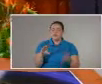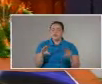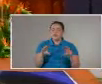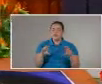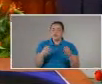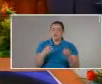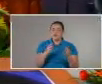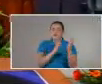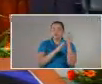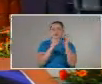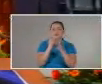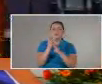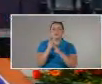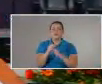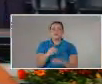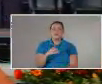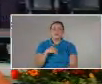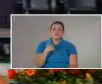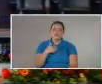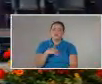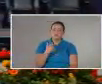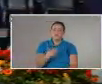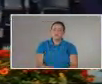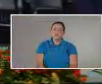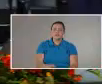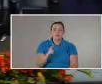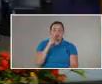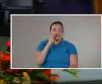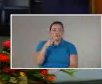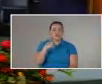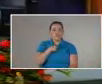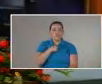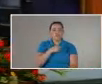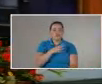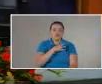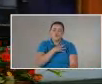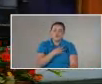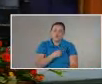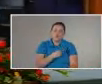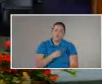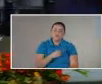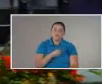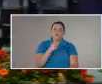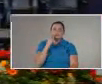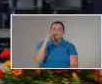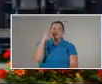ver mis lágrimas, al ver lo que yo sufro. El Señor sufre también.